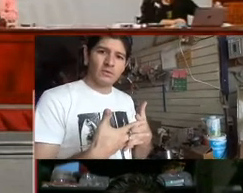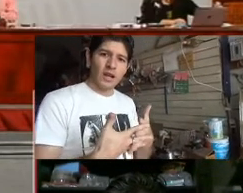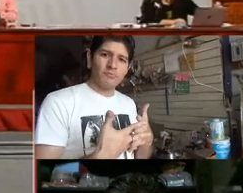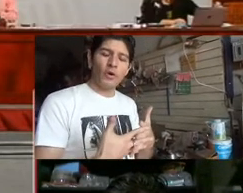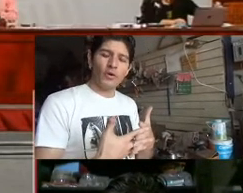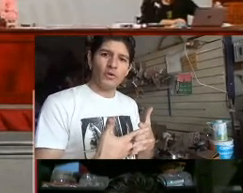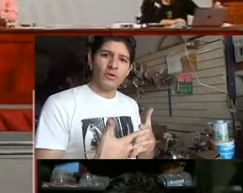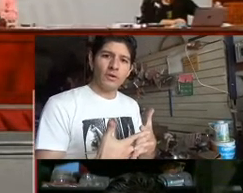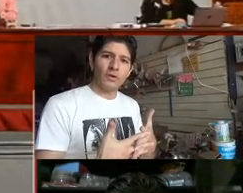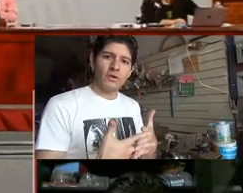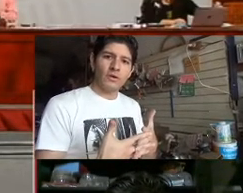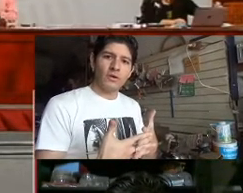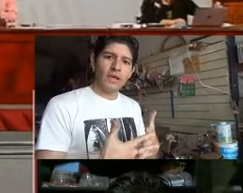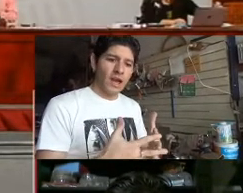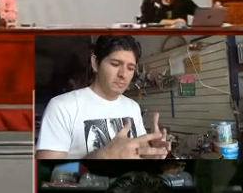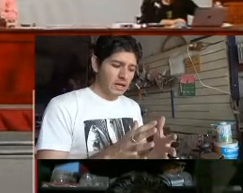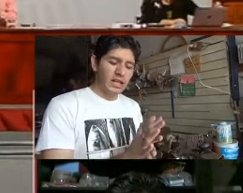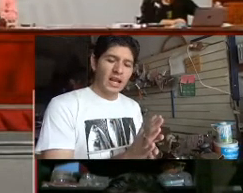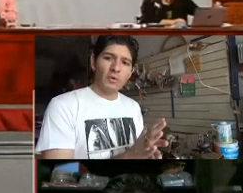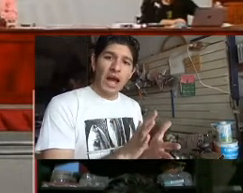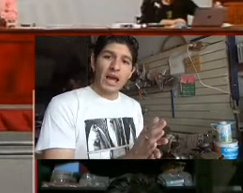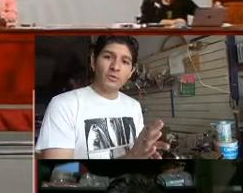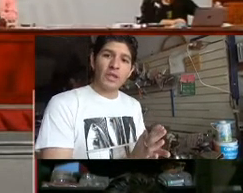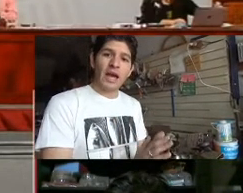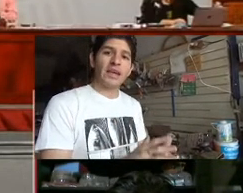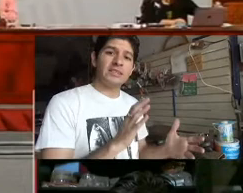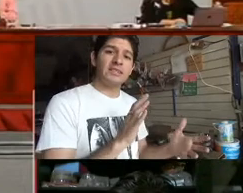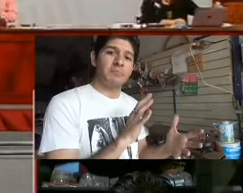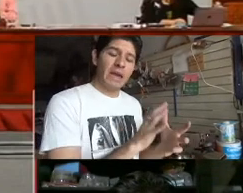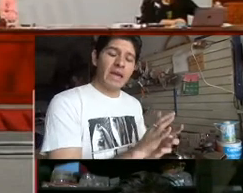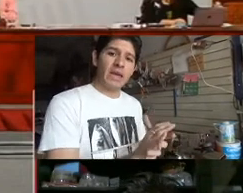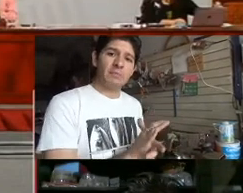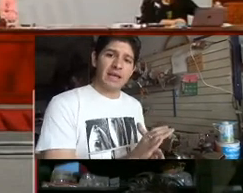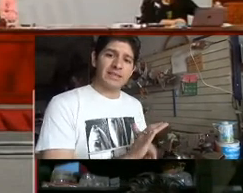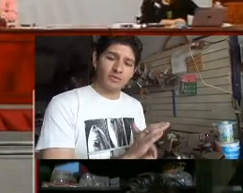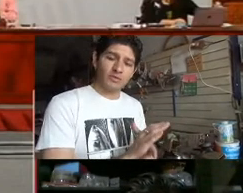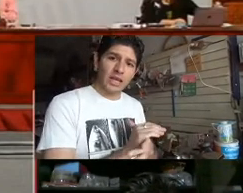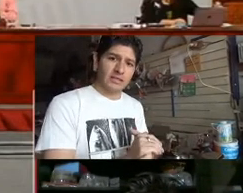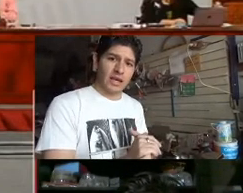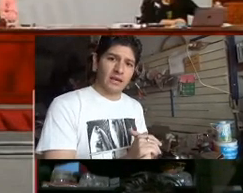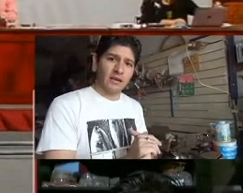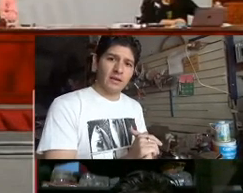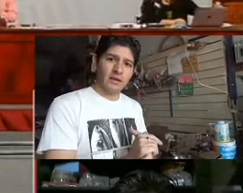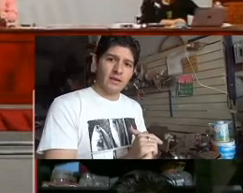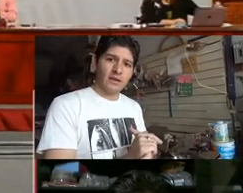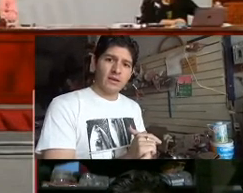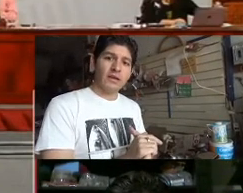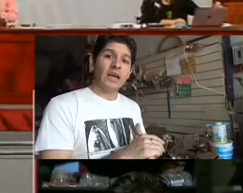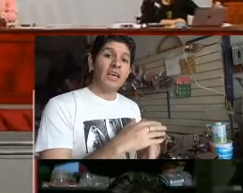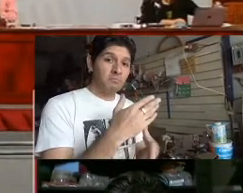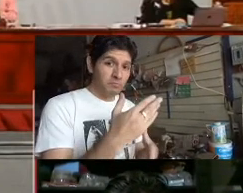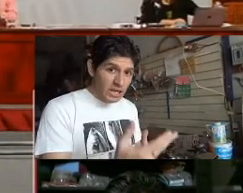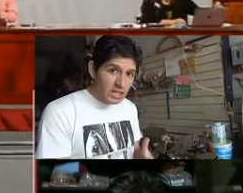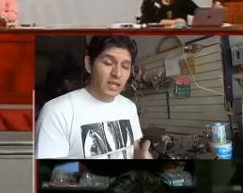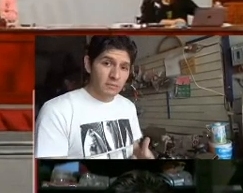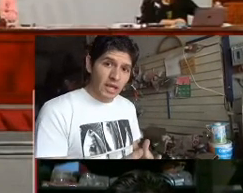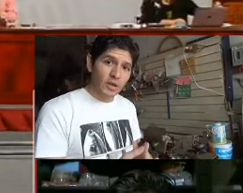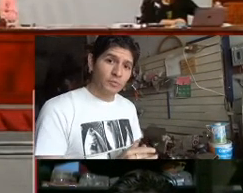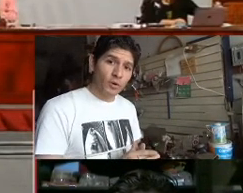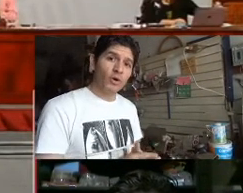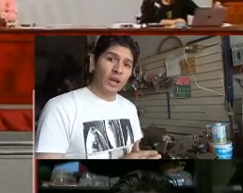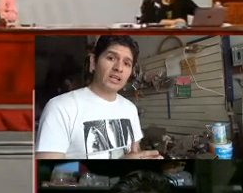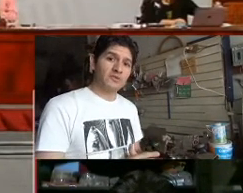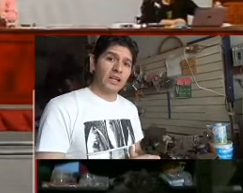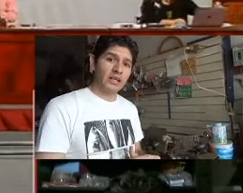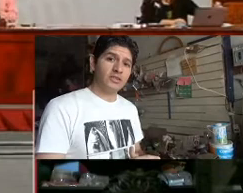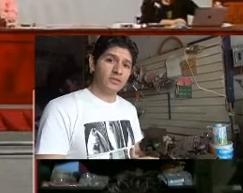precisamente expresándoles y demostrándoles cómo las partículas de pintura que utilicé para pintar unos materiales que estaba yo utilizando